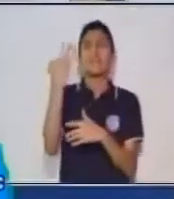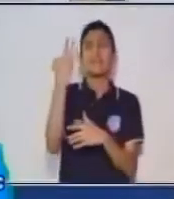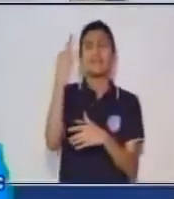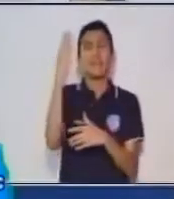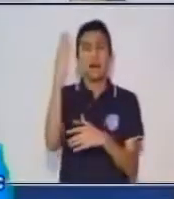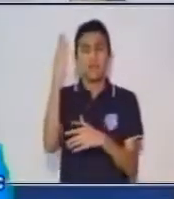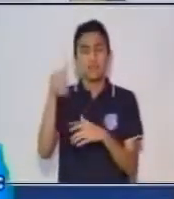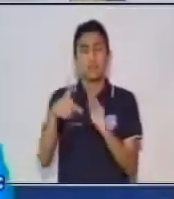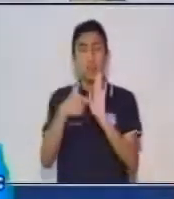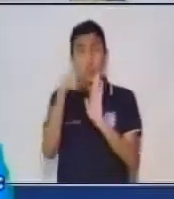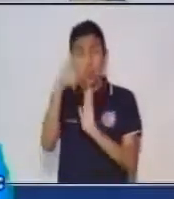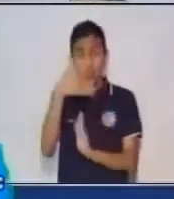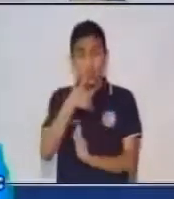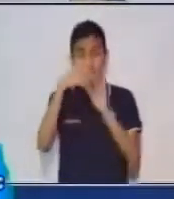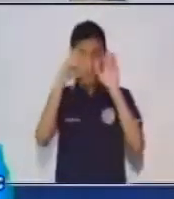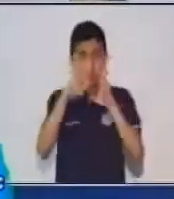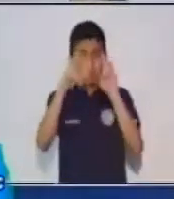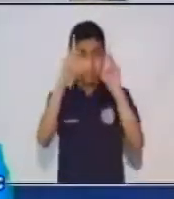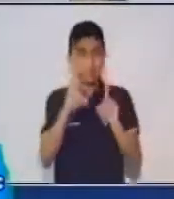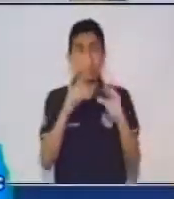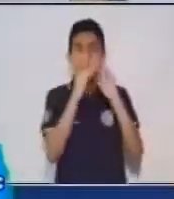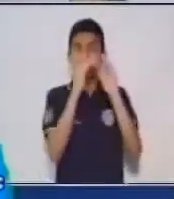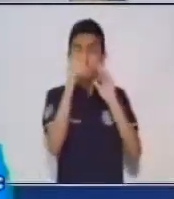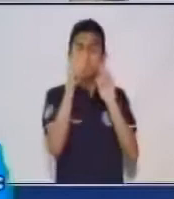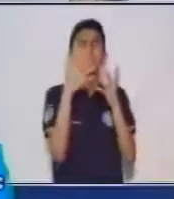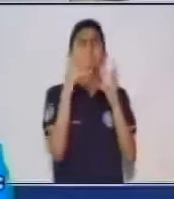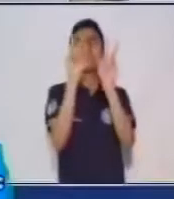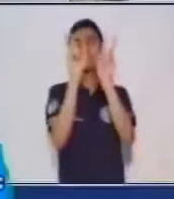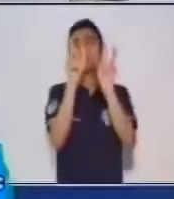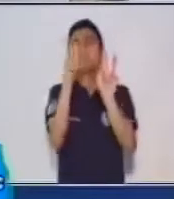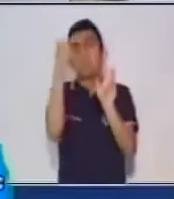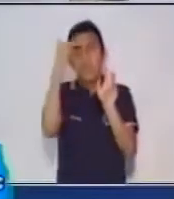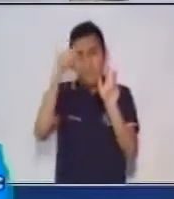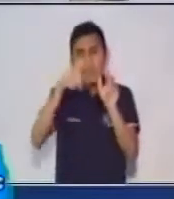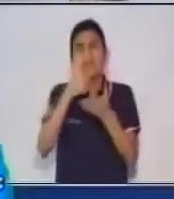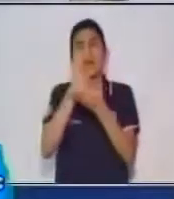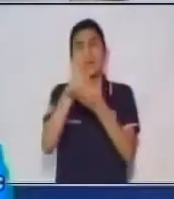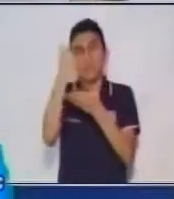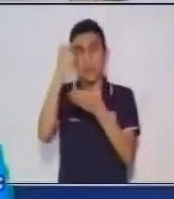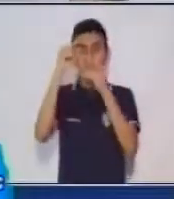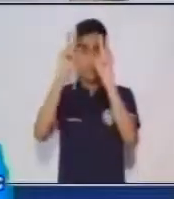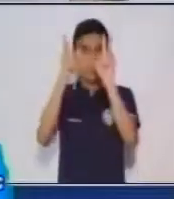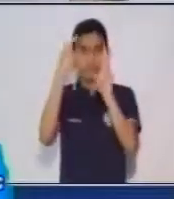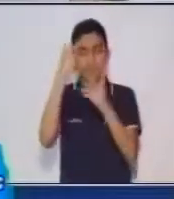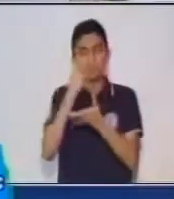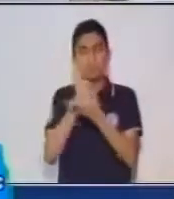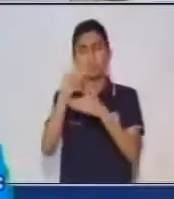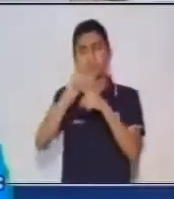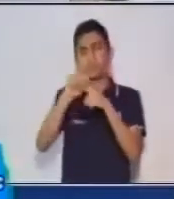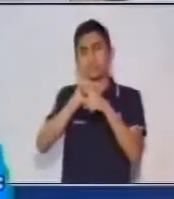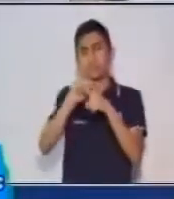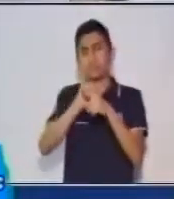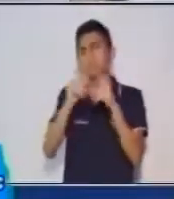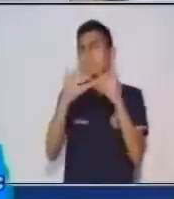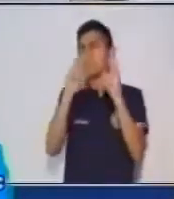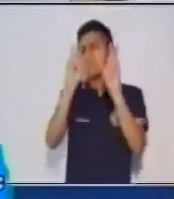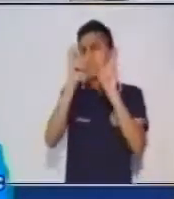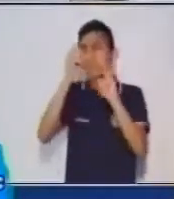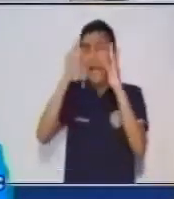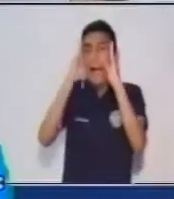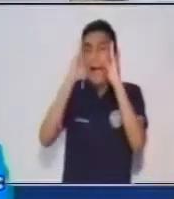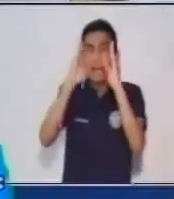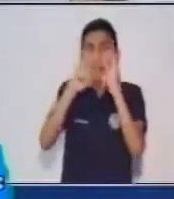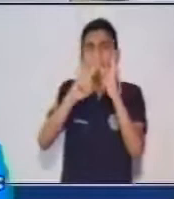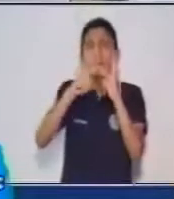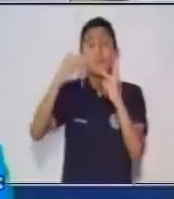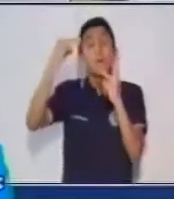básico. Si en casa hay alguna persona con discapacidad, este tema les ayudará a ejercitar habilidades y destrezas como la